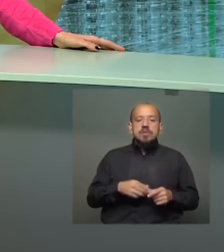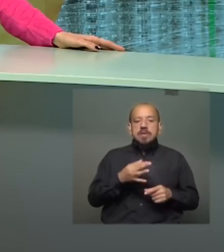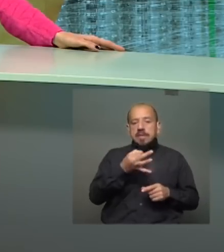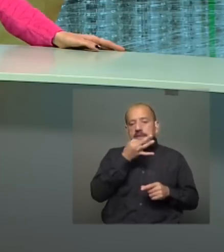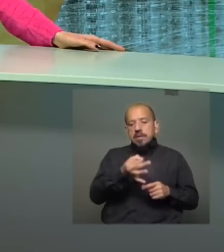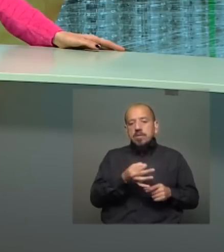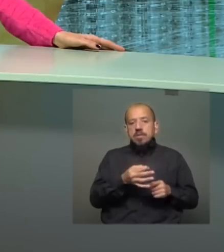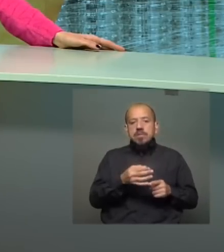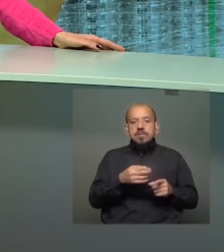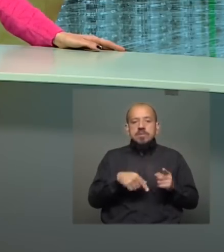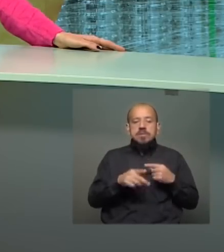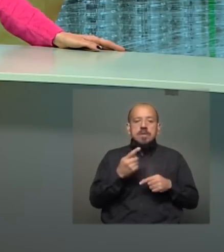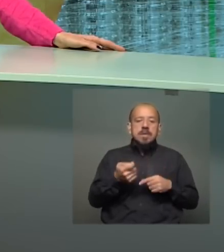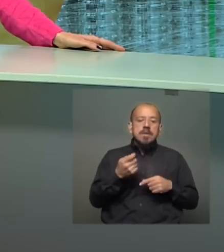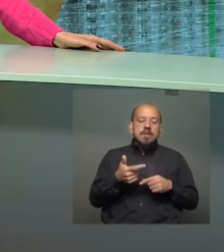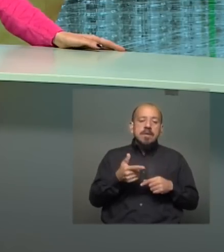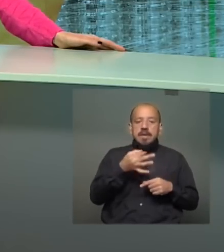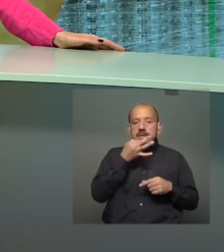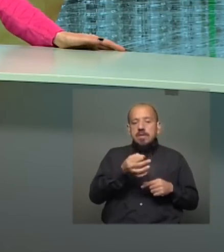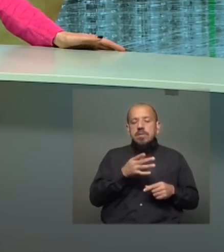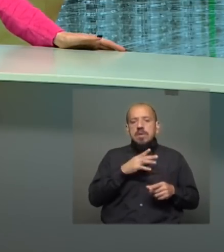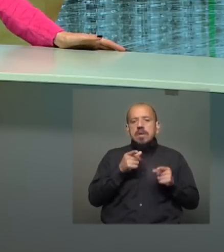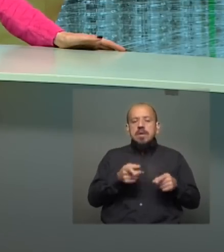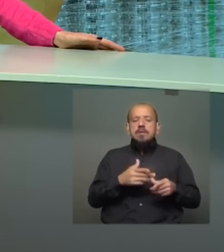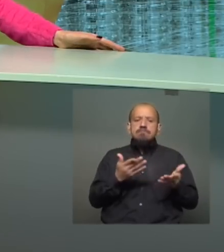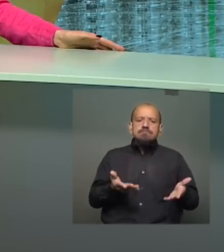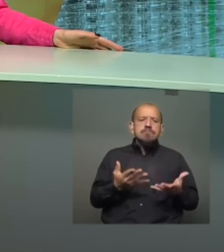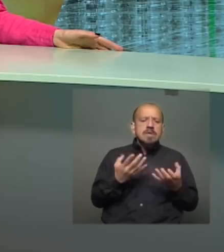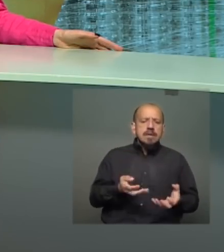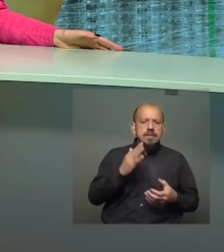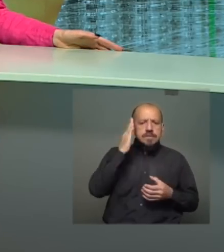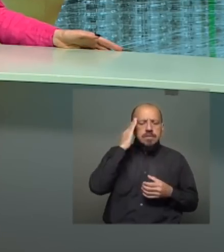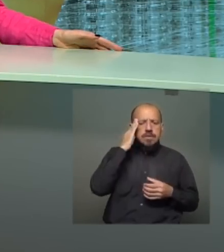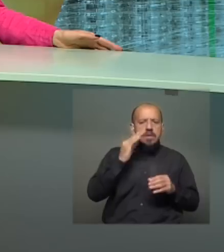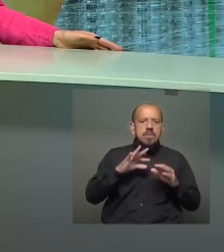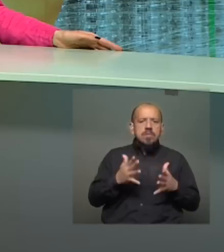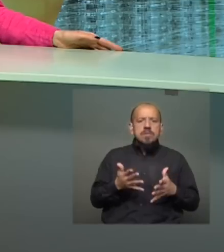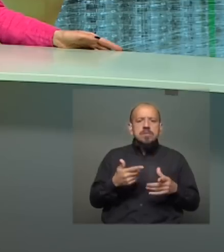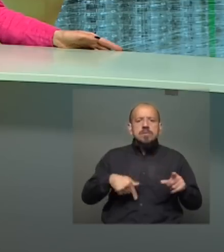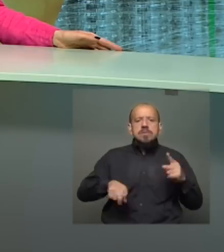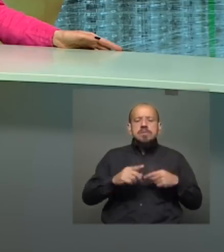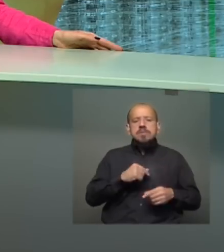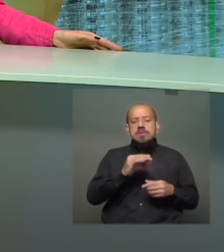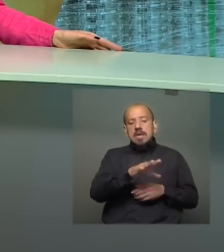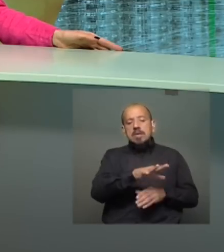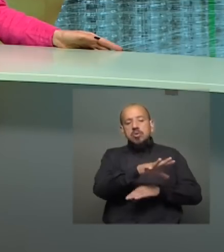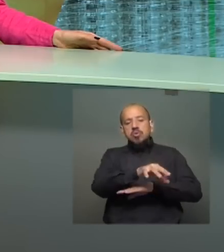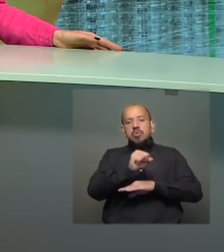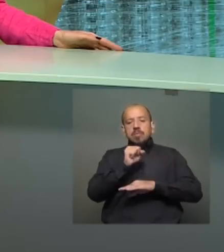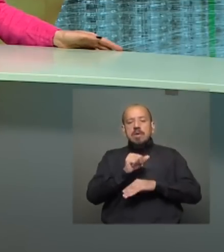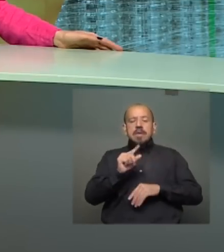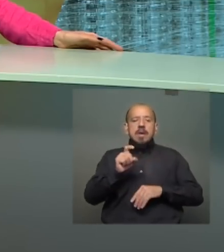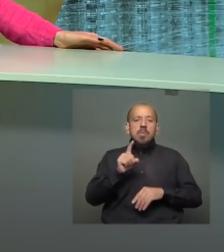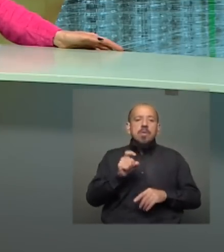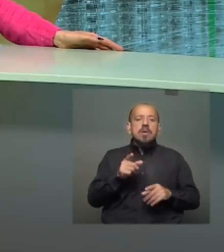radio internacional de Ribera cose aseguró que le gustaría saber cuál es el resultado de las tomas de agua de osce